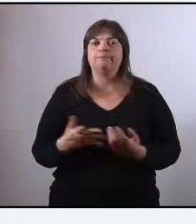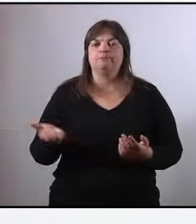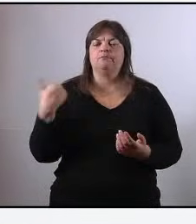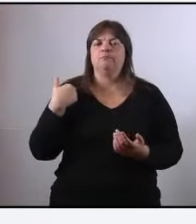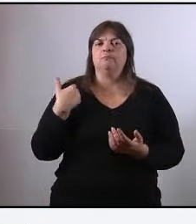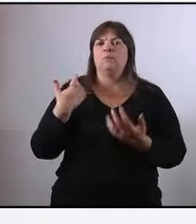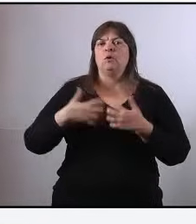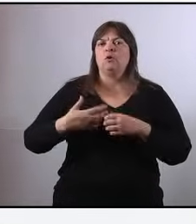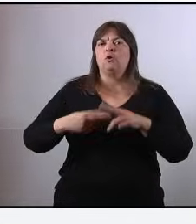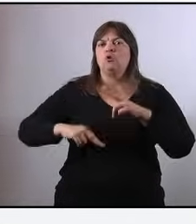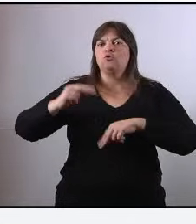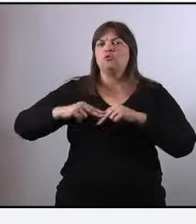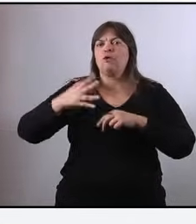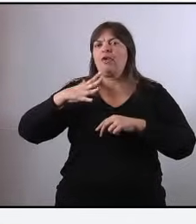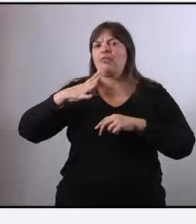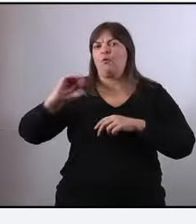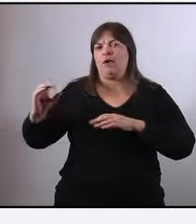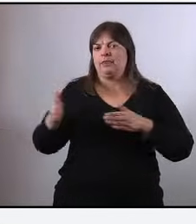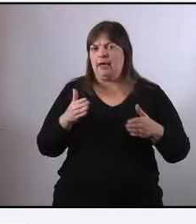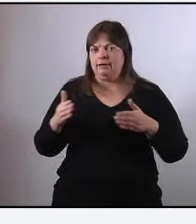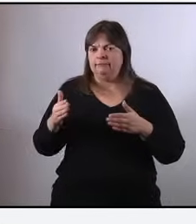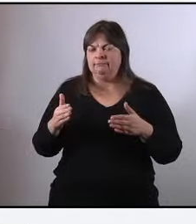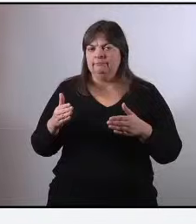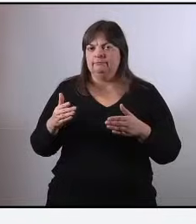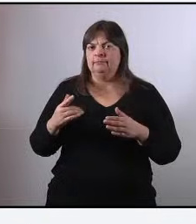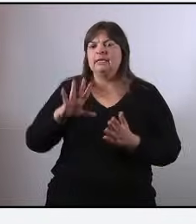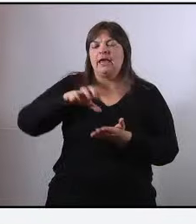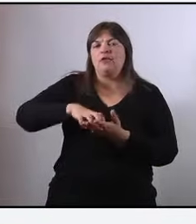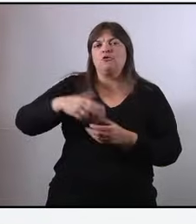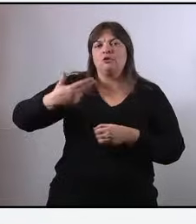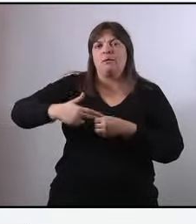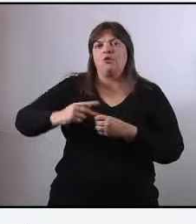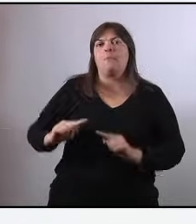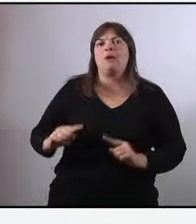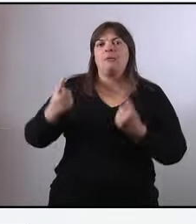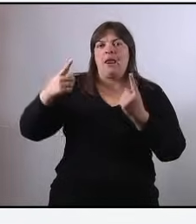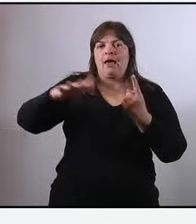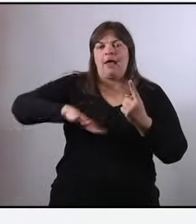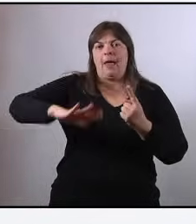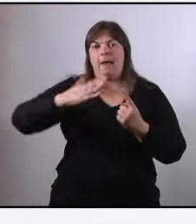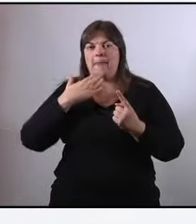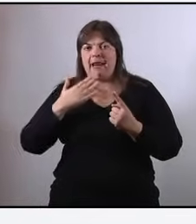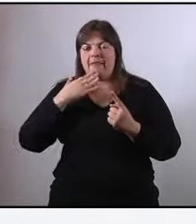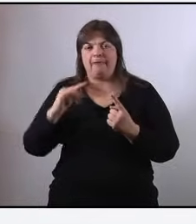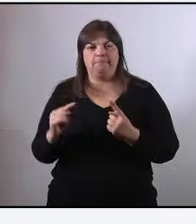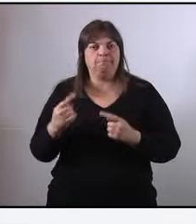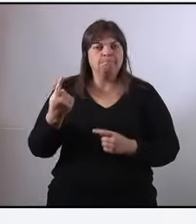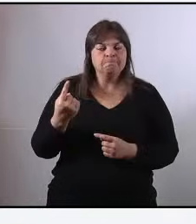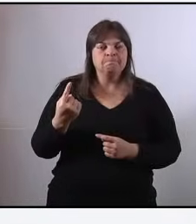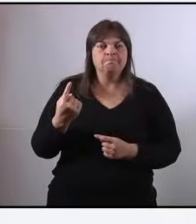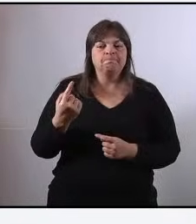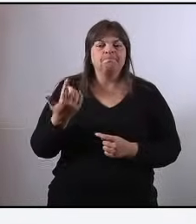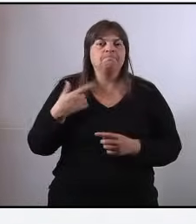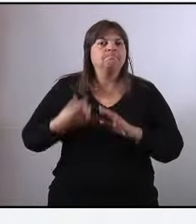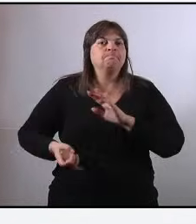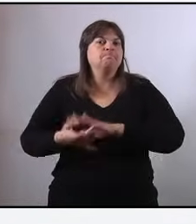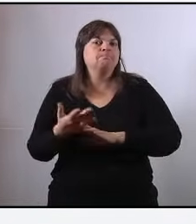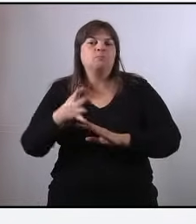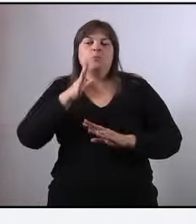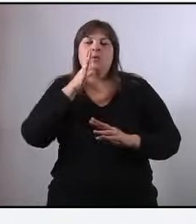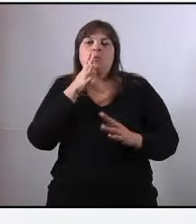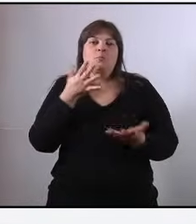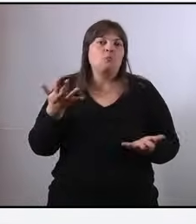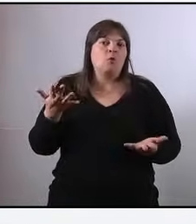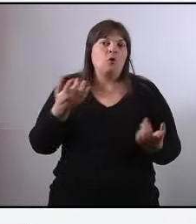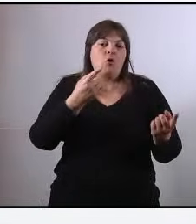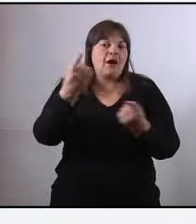en los años 50, fue la primera estación de servicios de esta localidad de Mérida y surgió como respuesta a